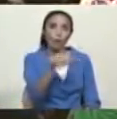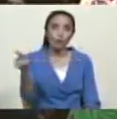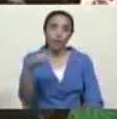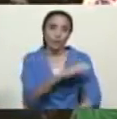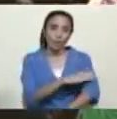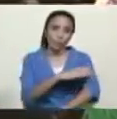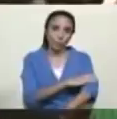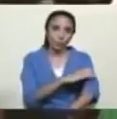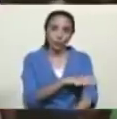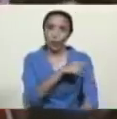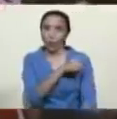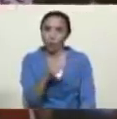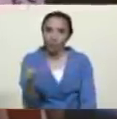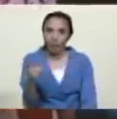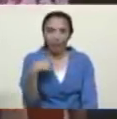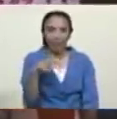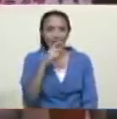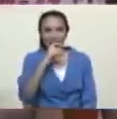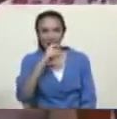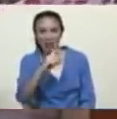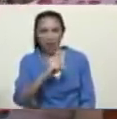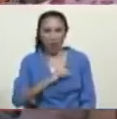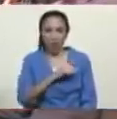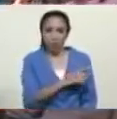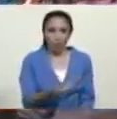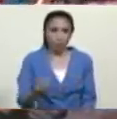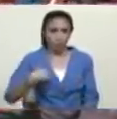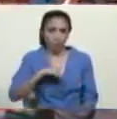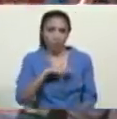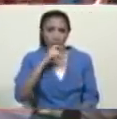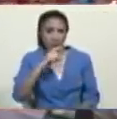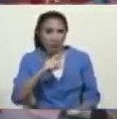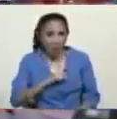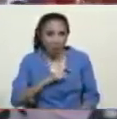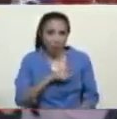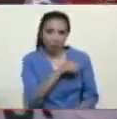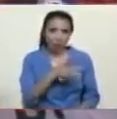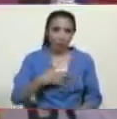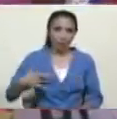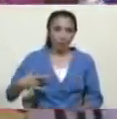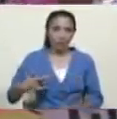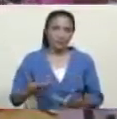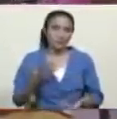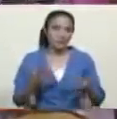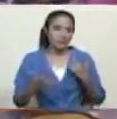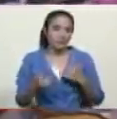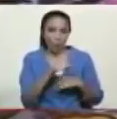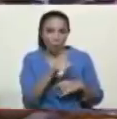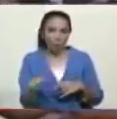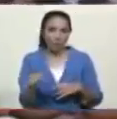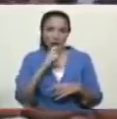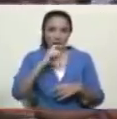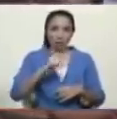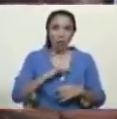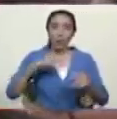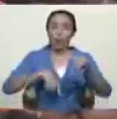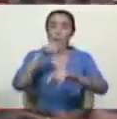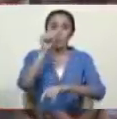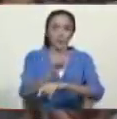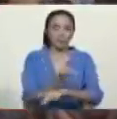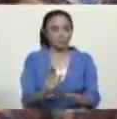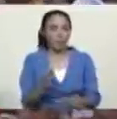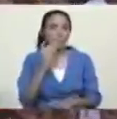opositores, que nos odian a nosotros por las razones que ustedes quieran, o sin razones. La única